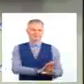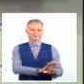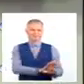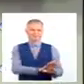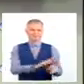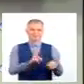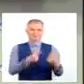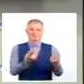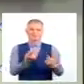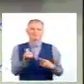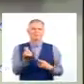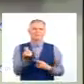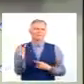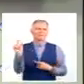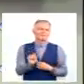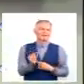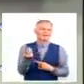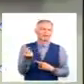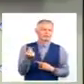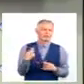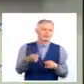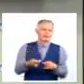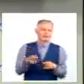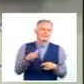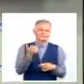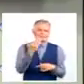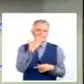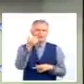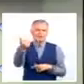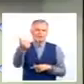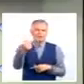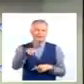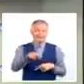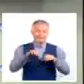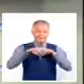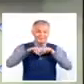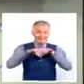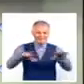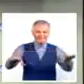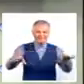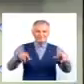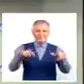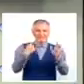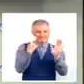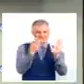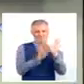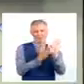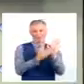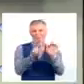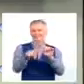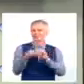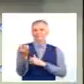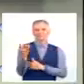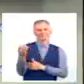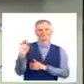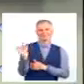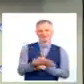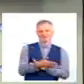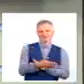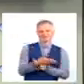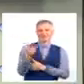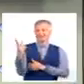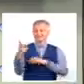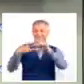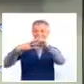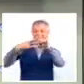más barato, más eficiente. Esta pandemia ha puesto en evidencia que todo eso es mentira. Hay tres elementos que hacen a alguien más